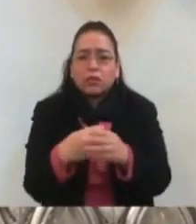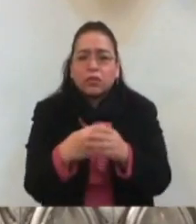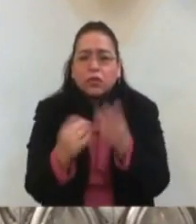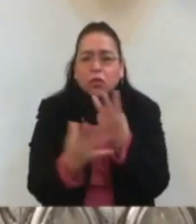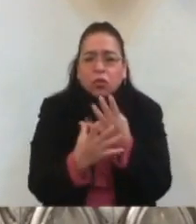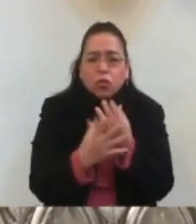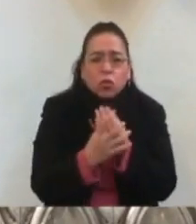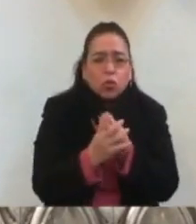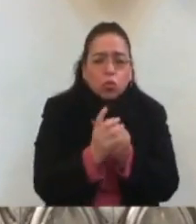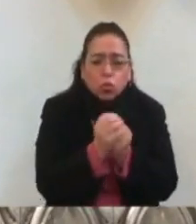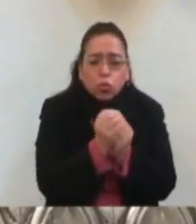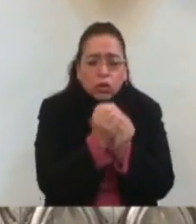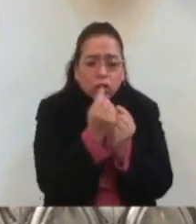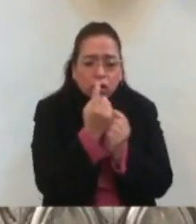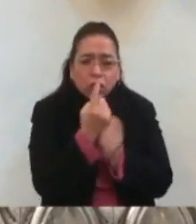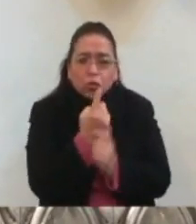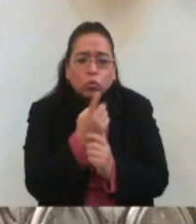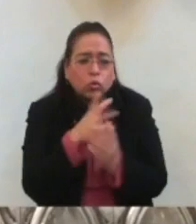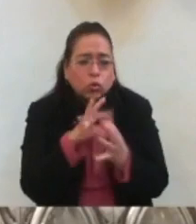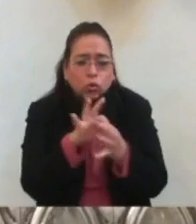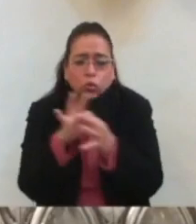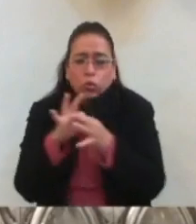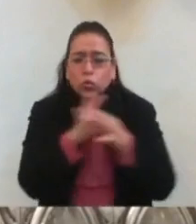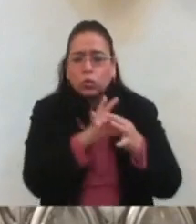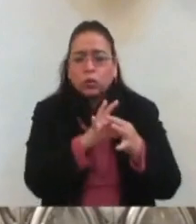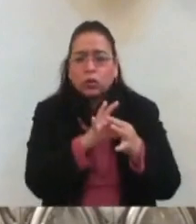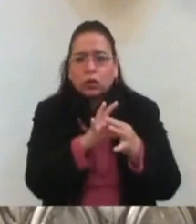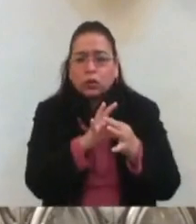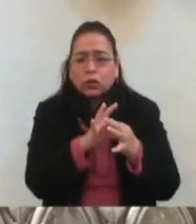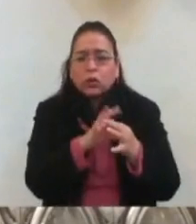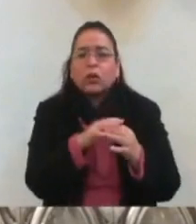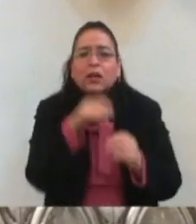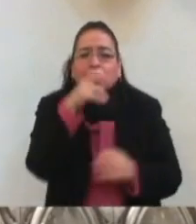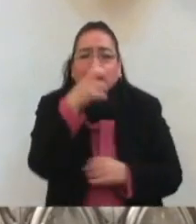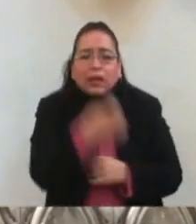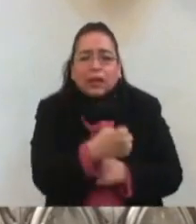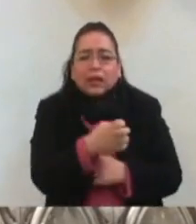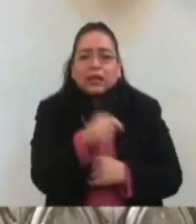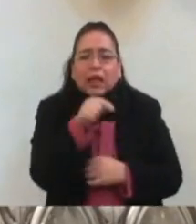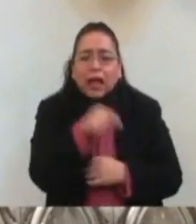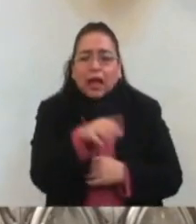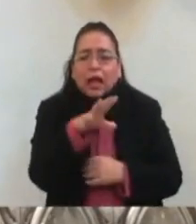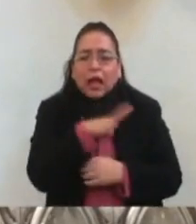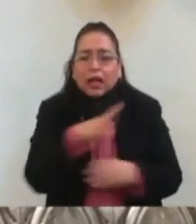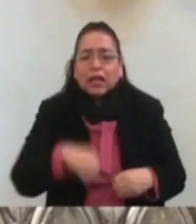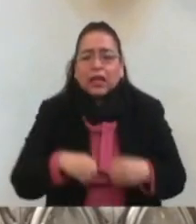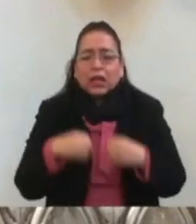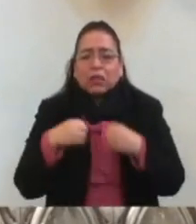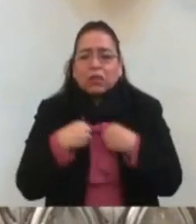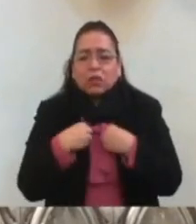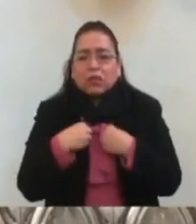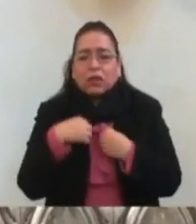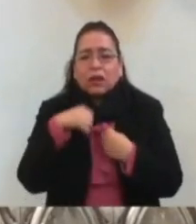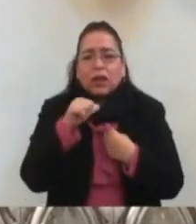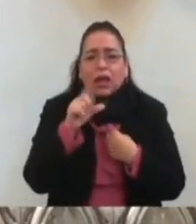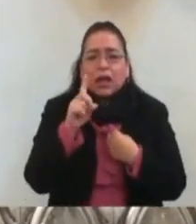este tiempo tiempo de adviento tiempo de pandemia